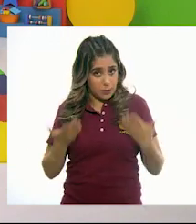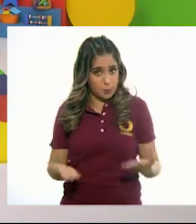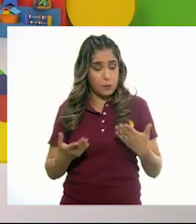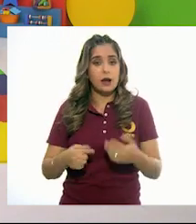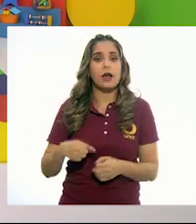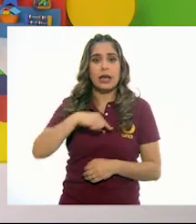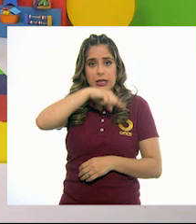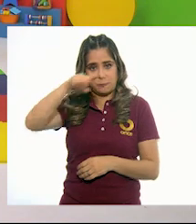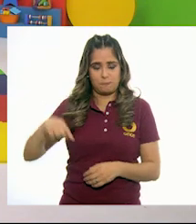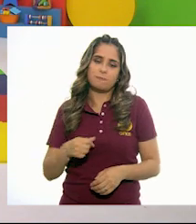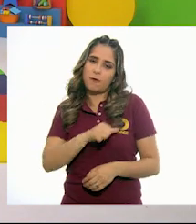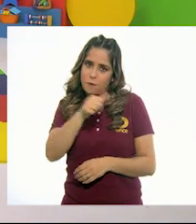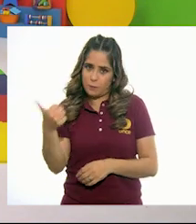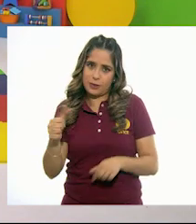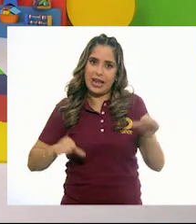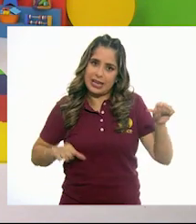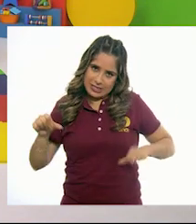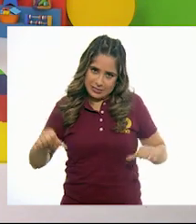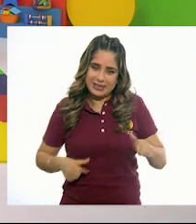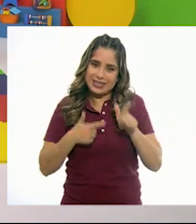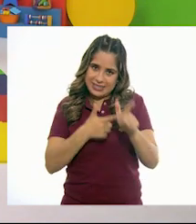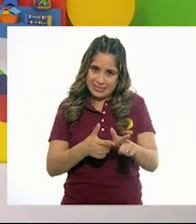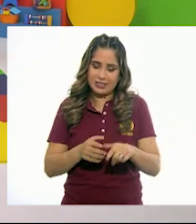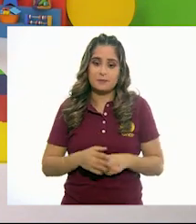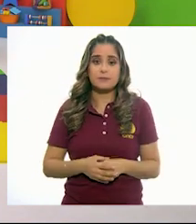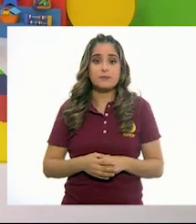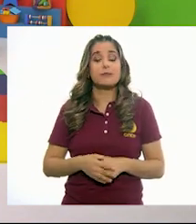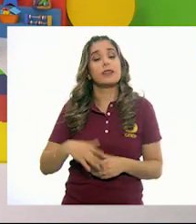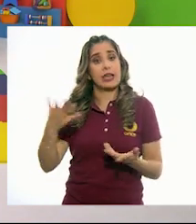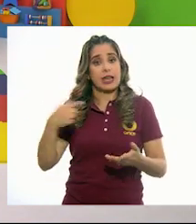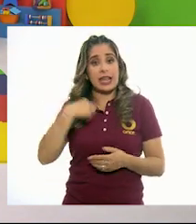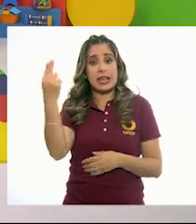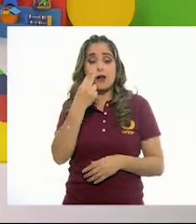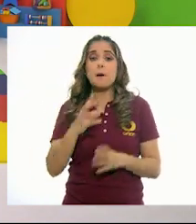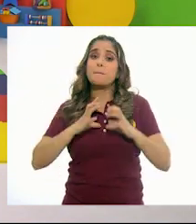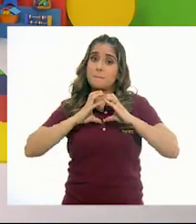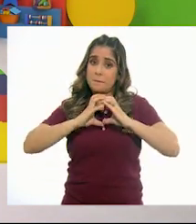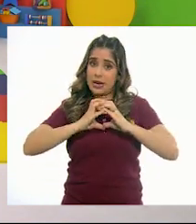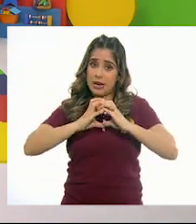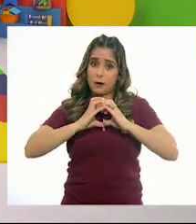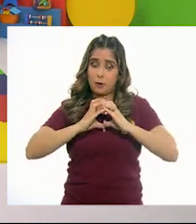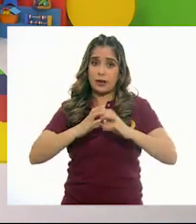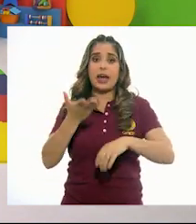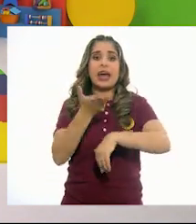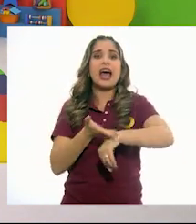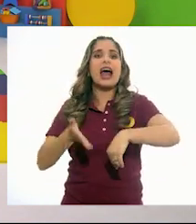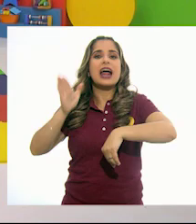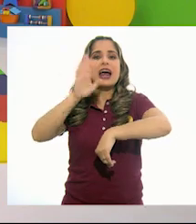la siguiente actividad. Para sí. eso vamos a necesitar pelotas y calcetín.